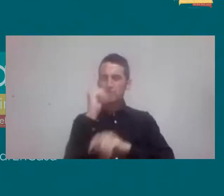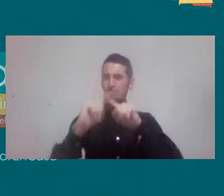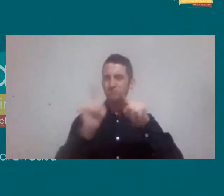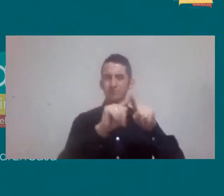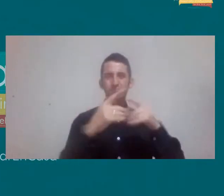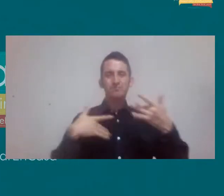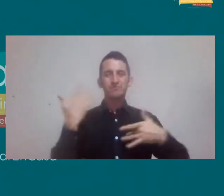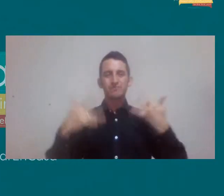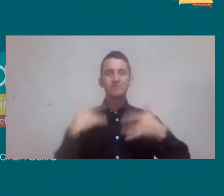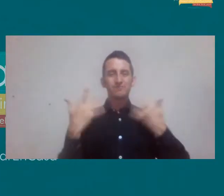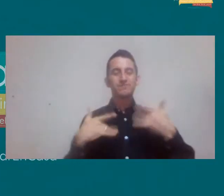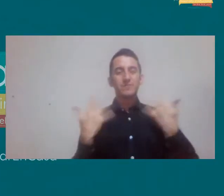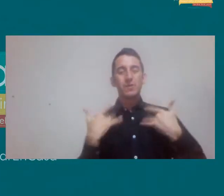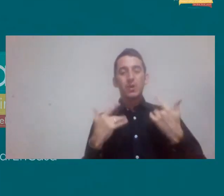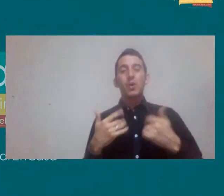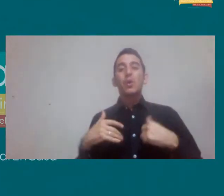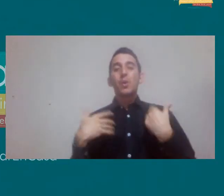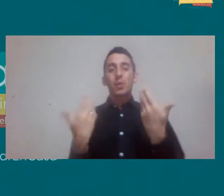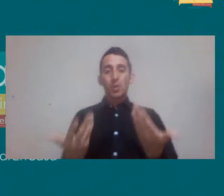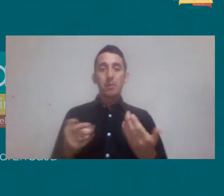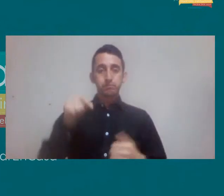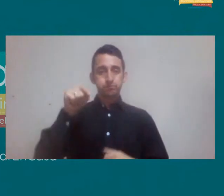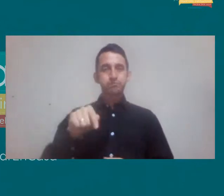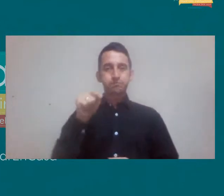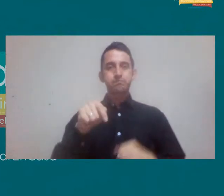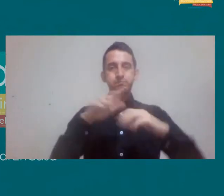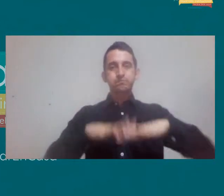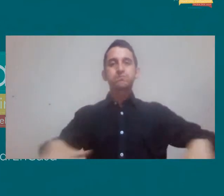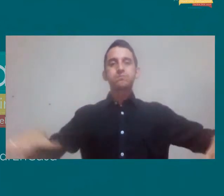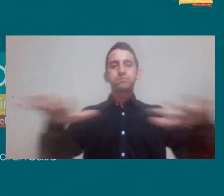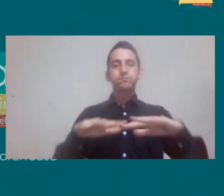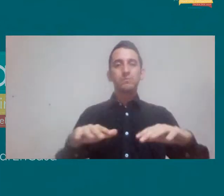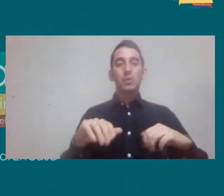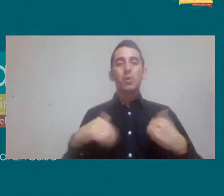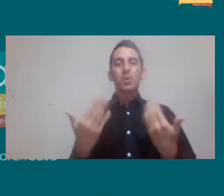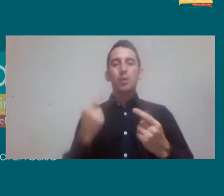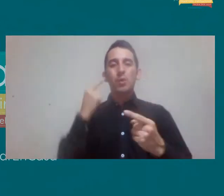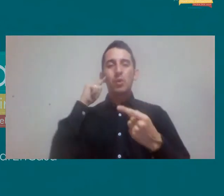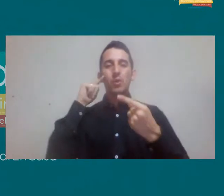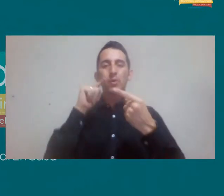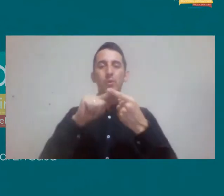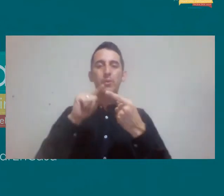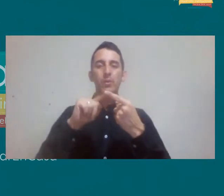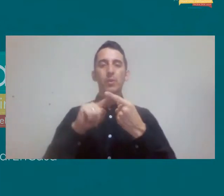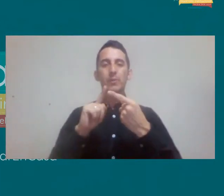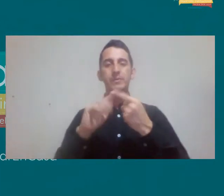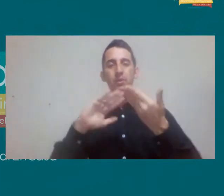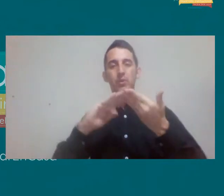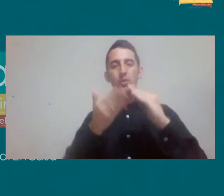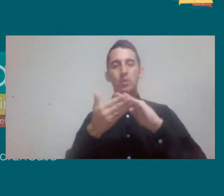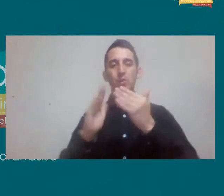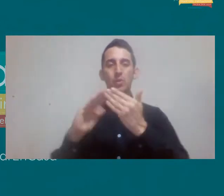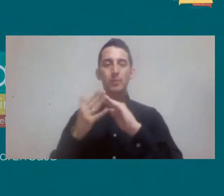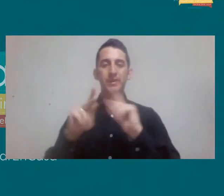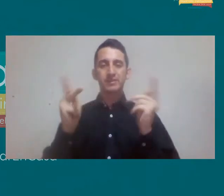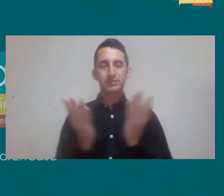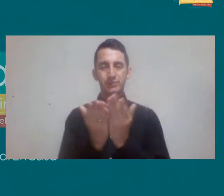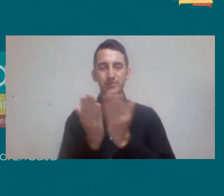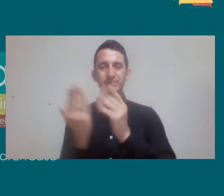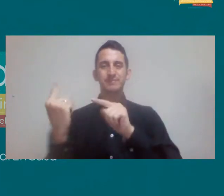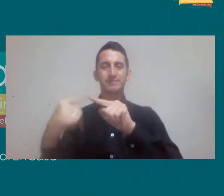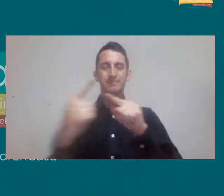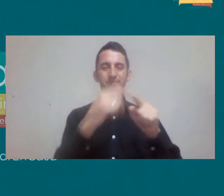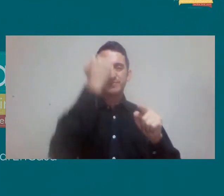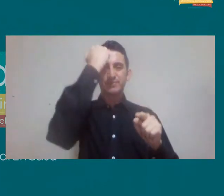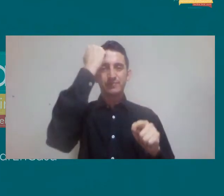todo hubo definitivamente en este espacio dirigido directamente para la comunidad educativa del departamento. Damos la